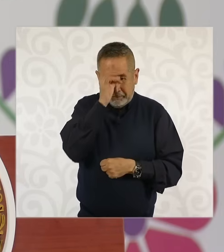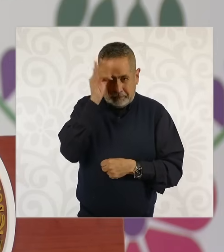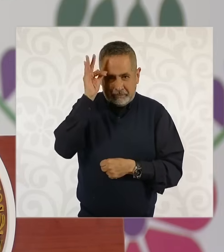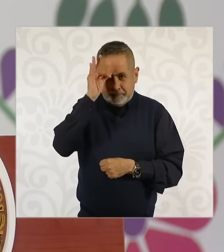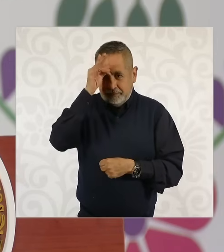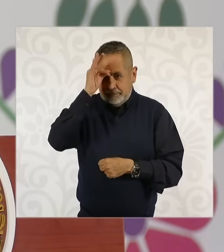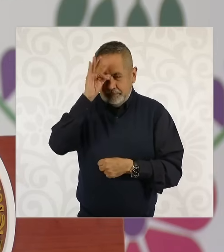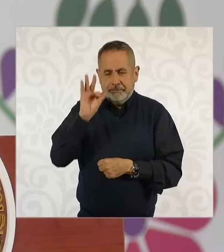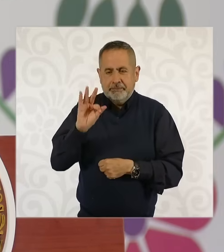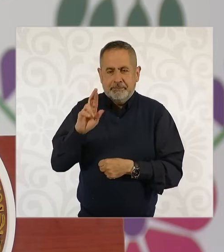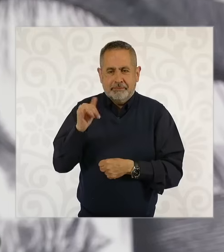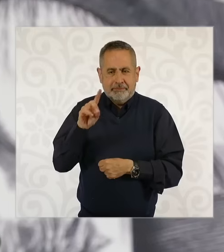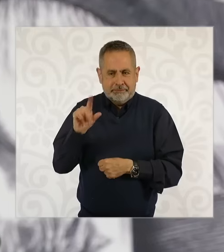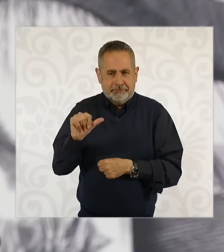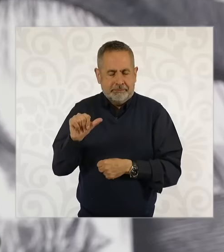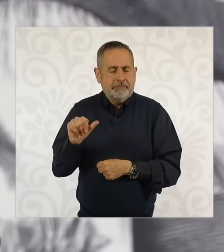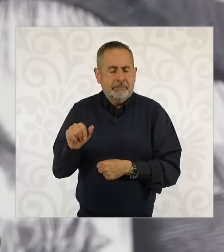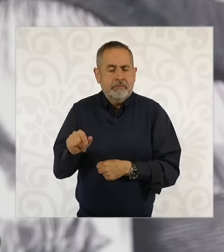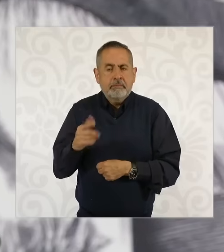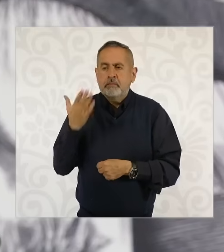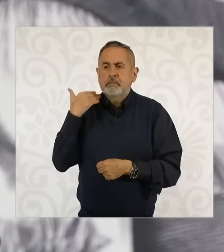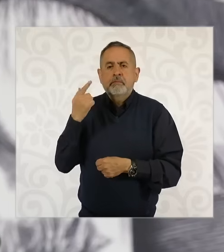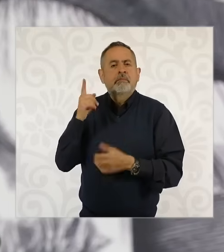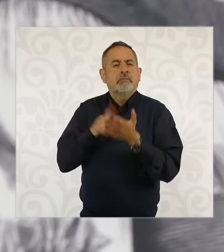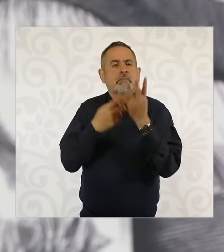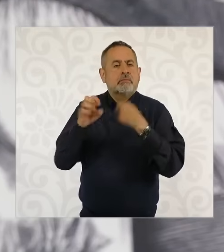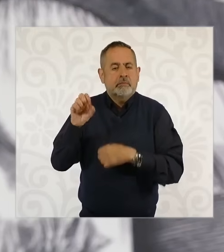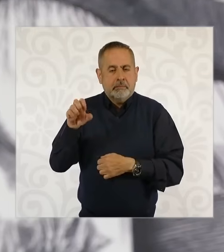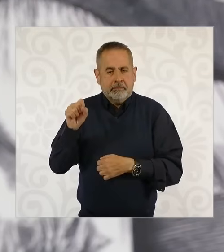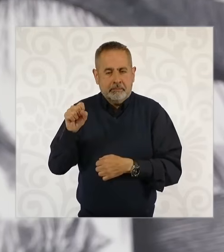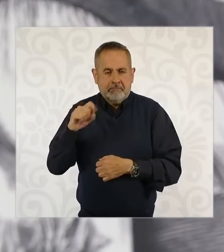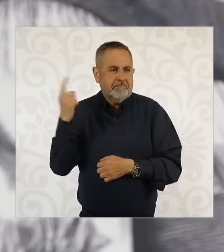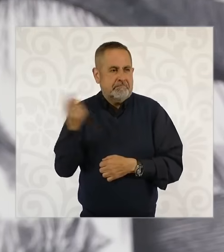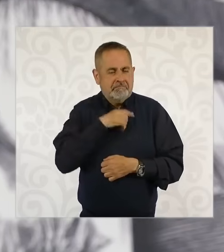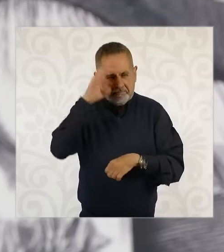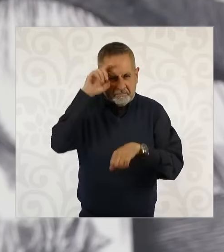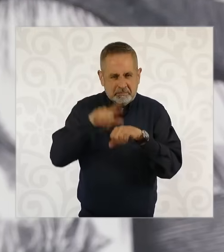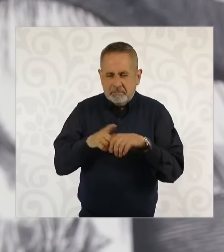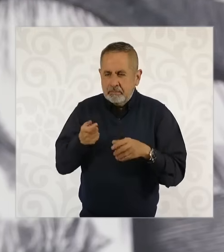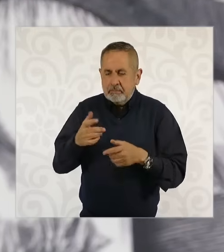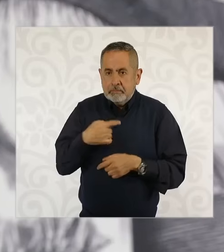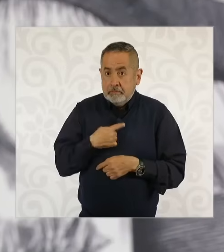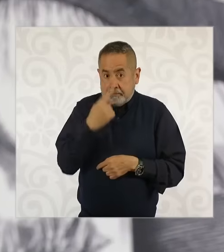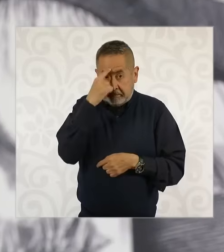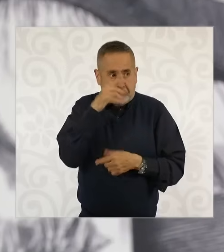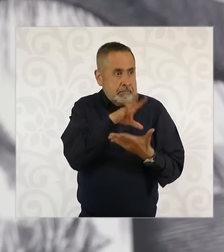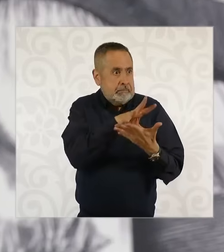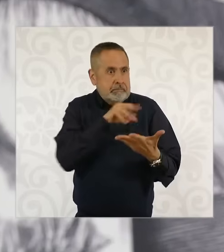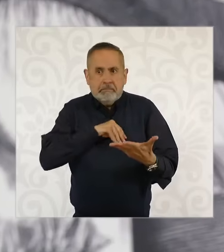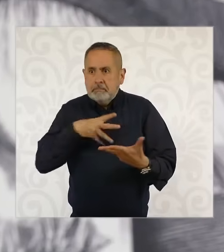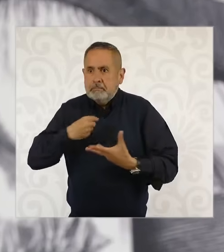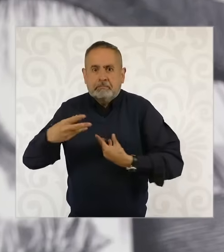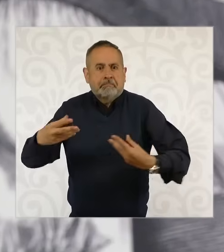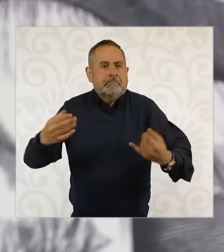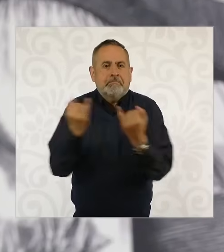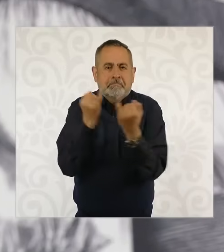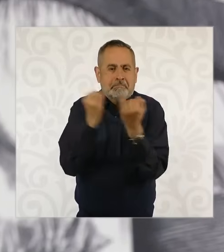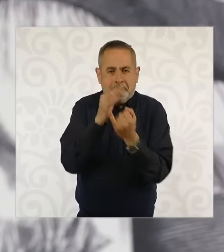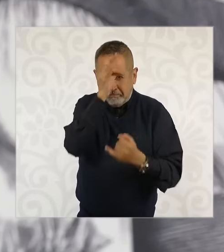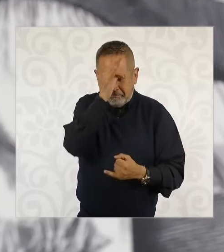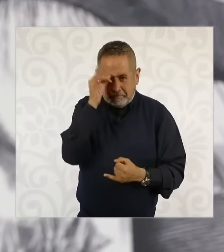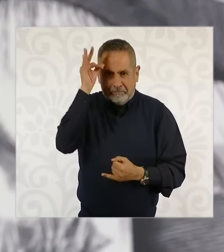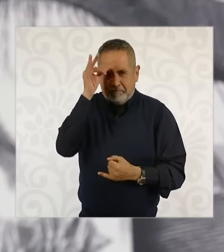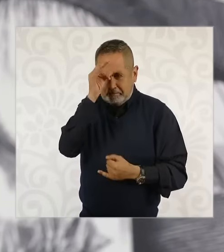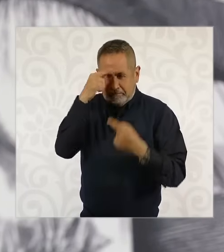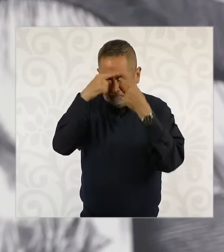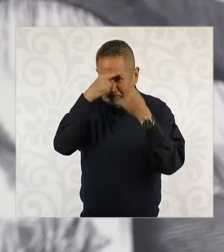En los años 70 surgió un fenómeno cultural en México conocido como la fridomanía. Se comercializó la figura de